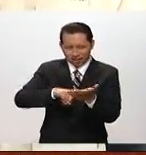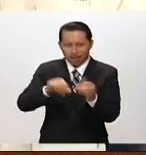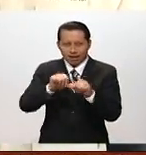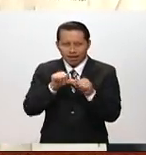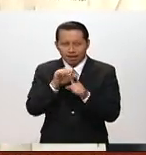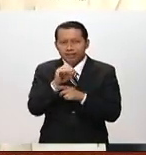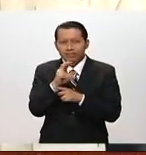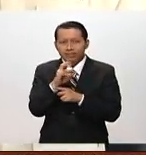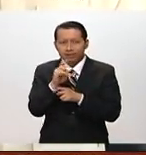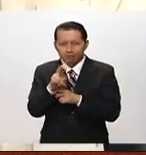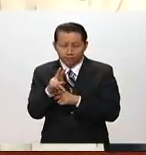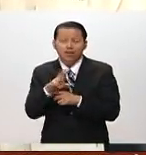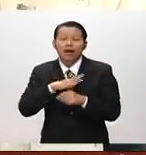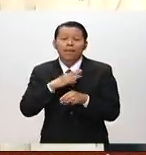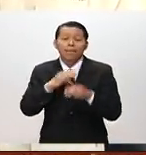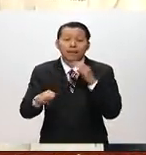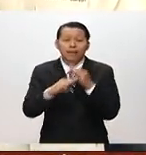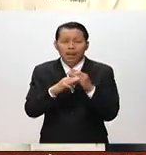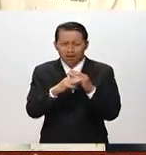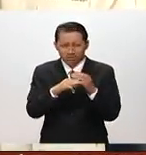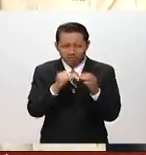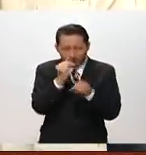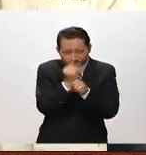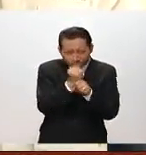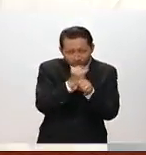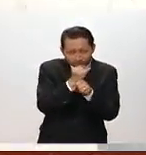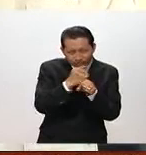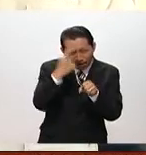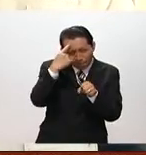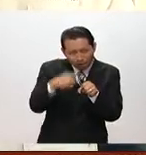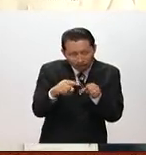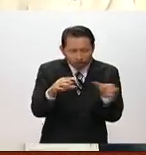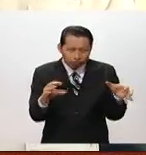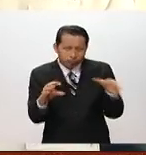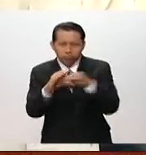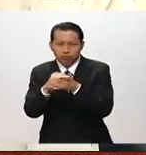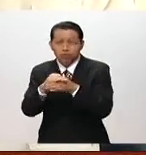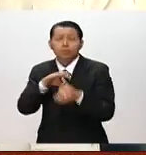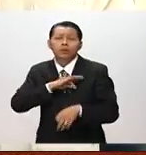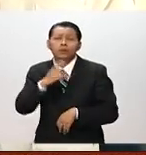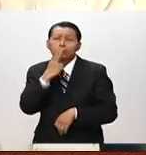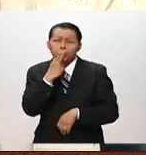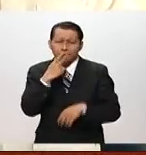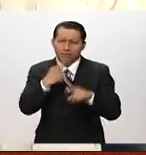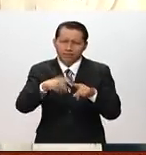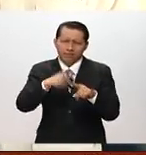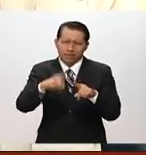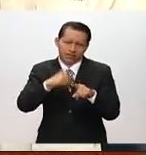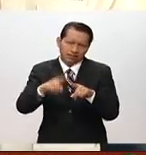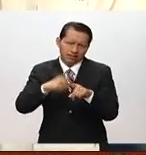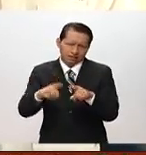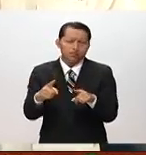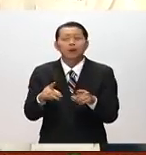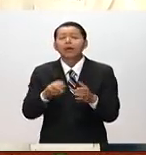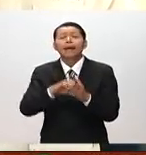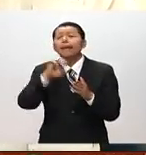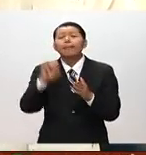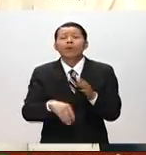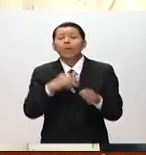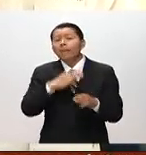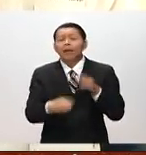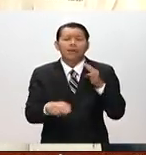de estudiar los materiales para acoplarlos de una manera adecuada. Nos pueden servir para algunas aplicaciones. Por ejemplo, son